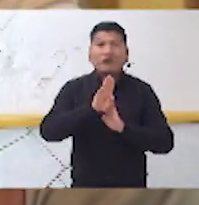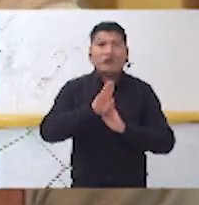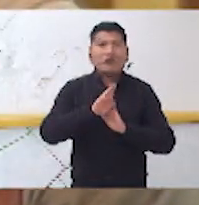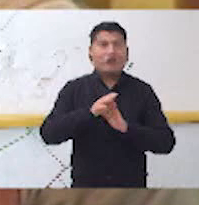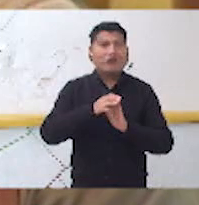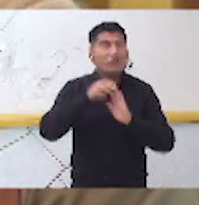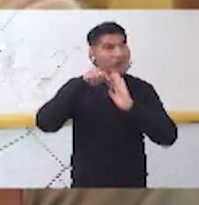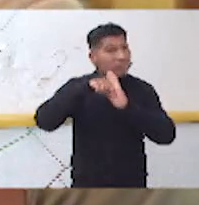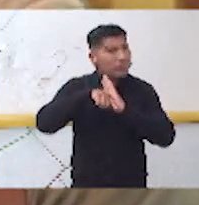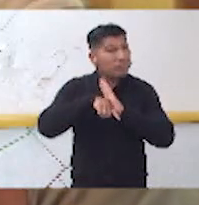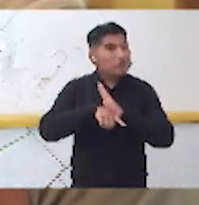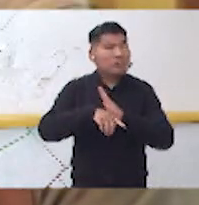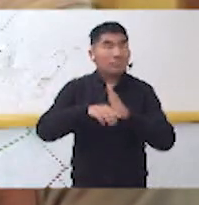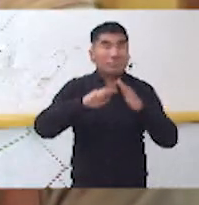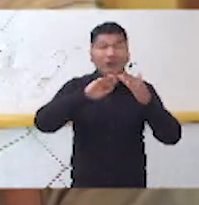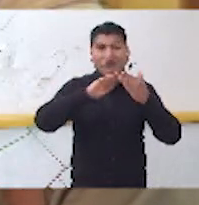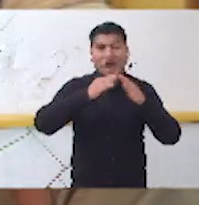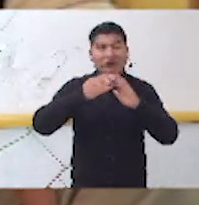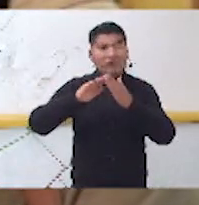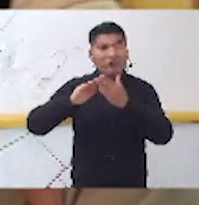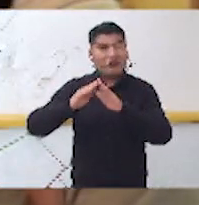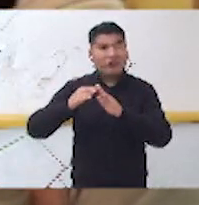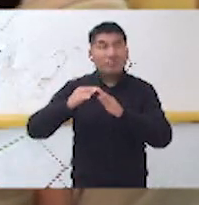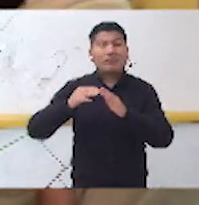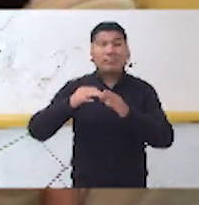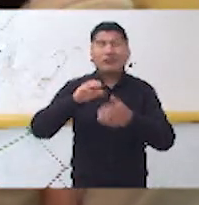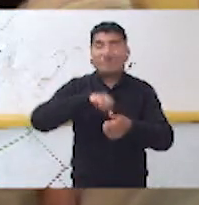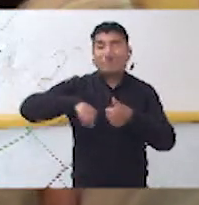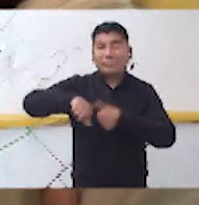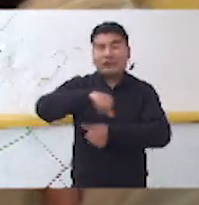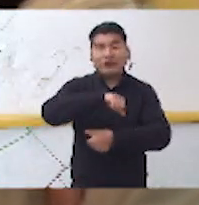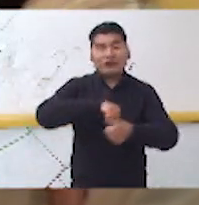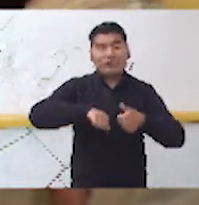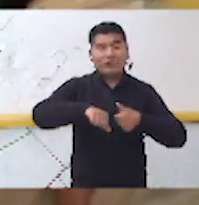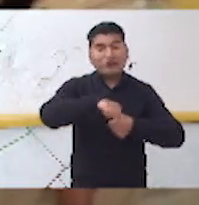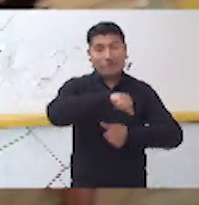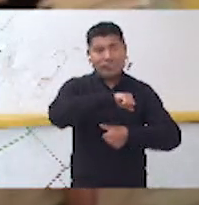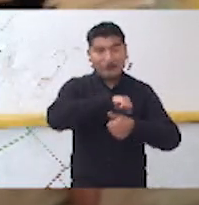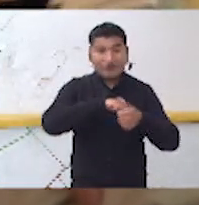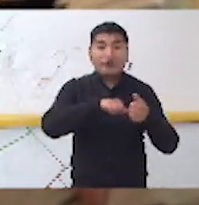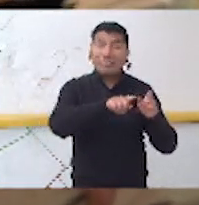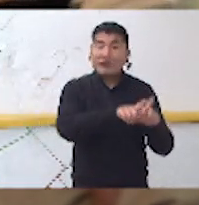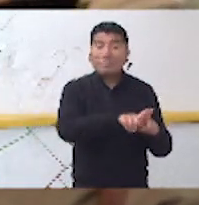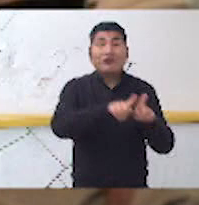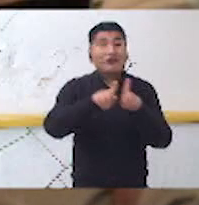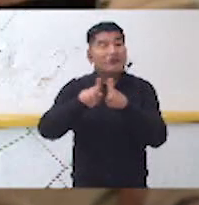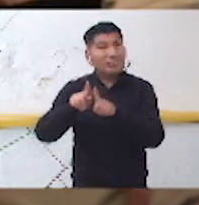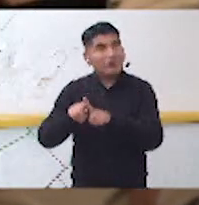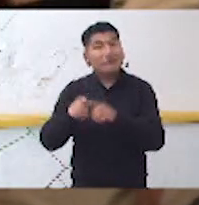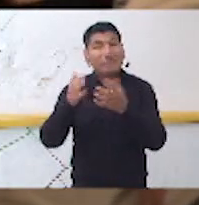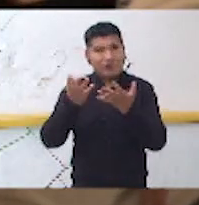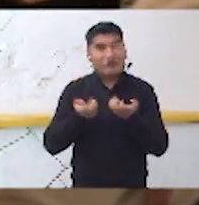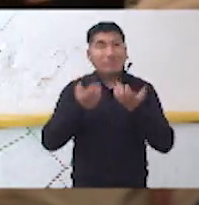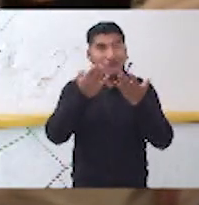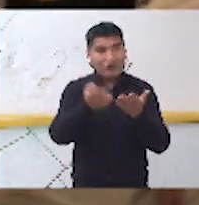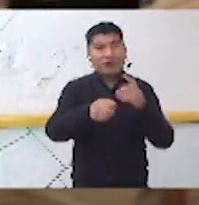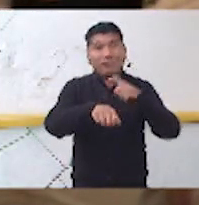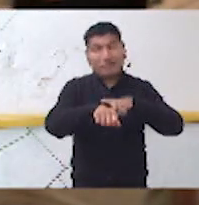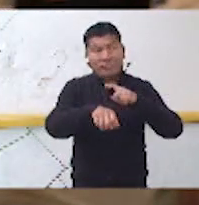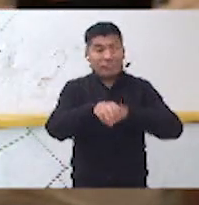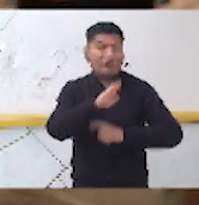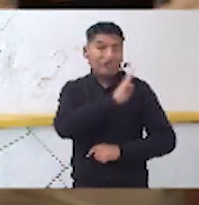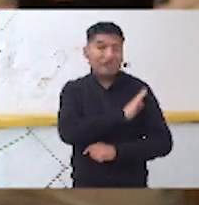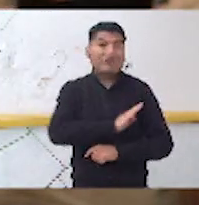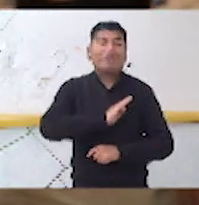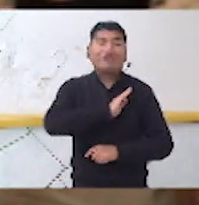estilo de comunidad, de comunión y fraternidad, y al mismo tiempo disponibilidad a la misión